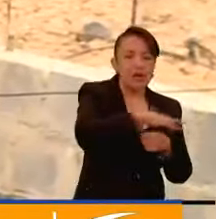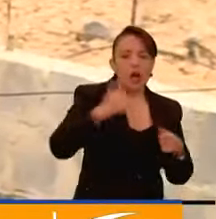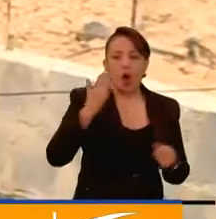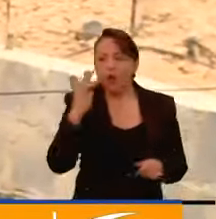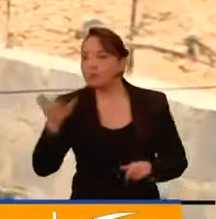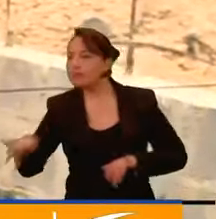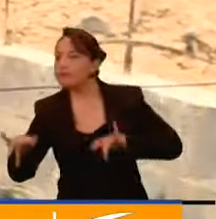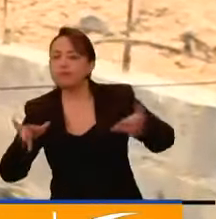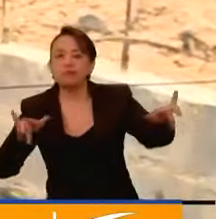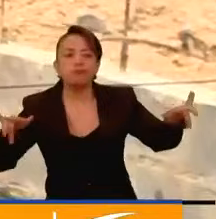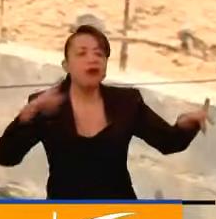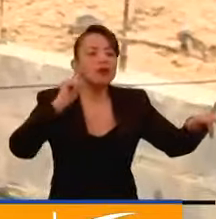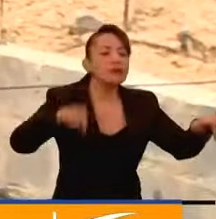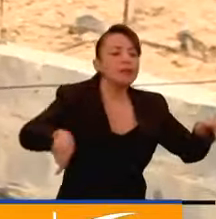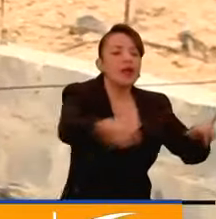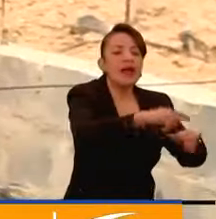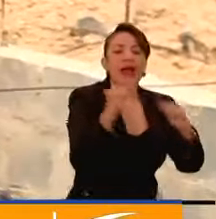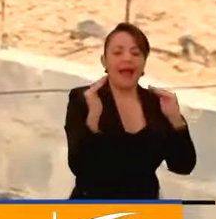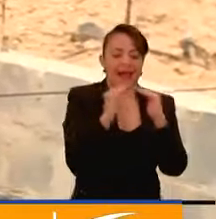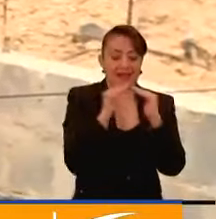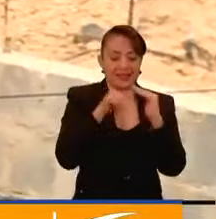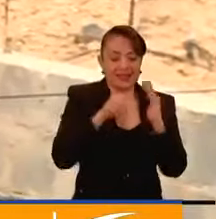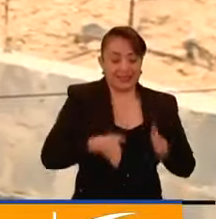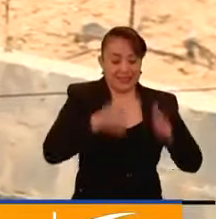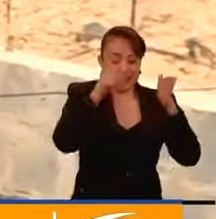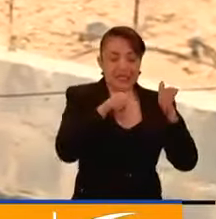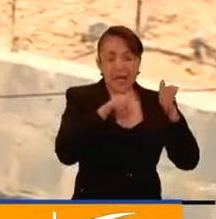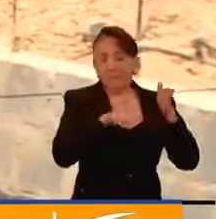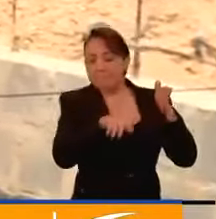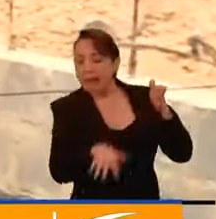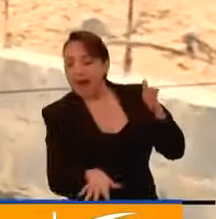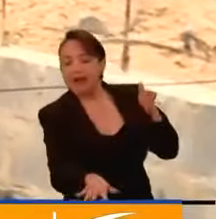más abajo eso para poder tener una reacción rápida las personas que habitan en ese sector